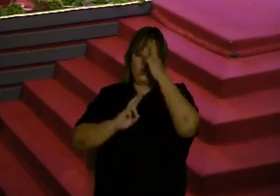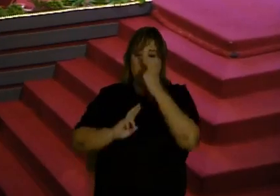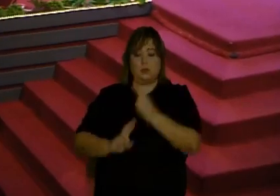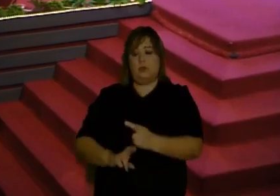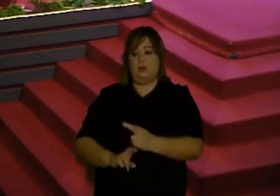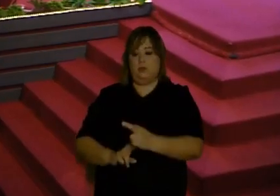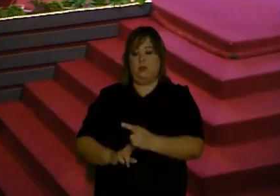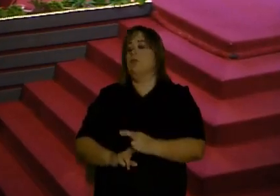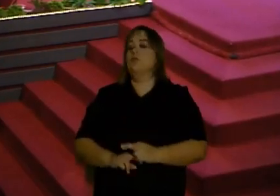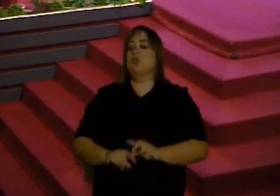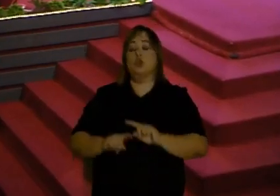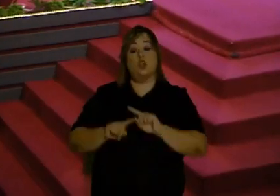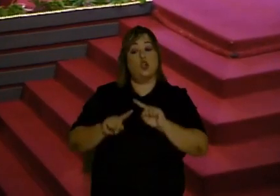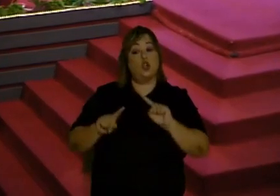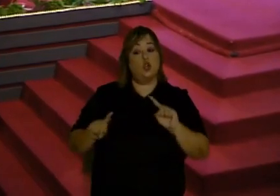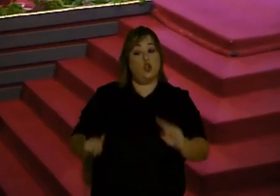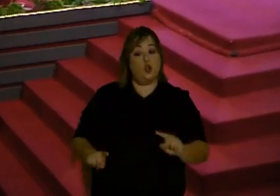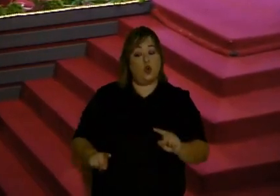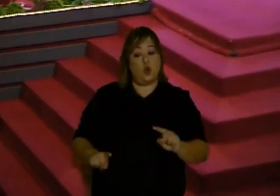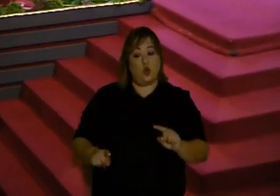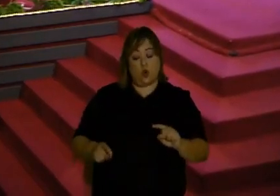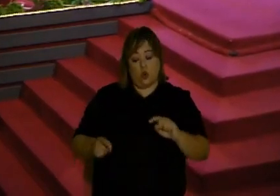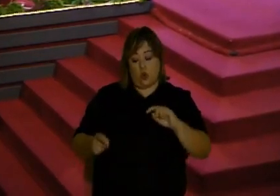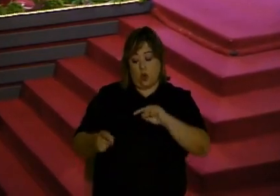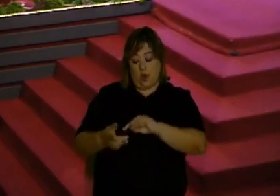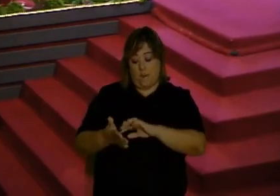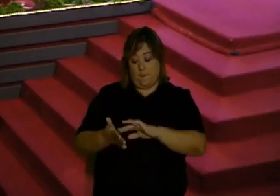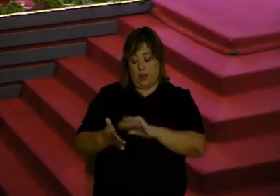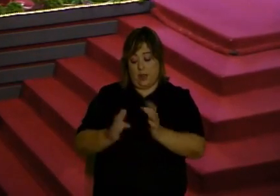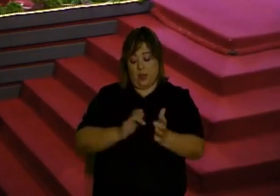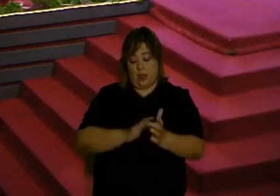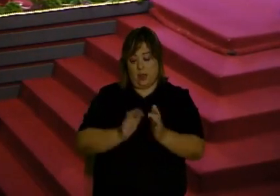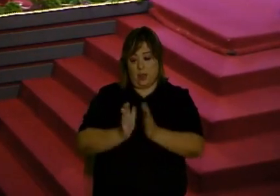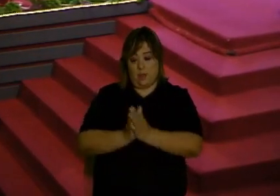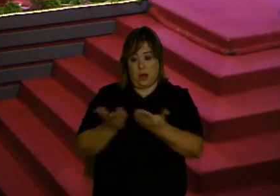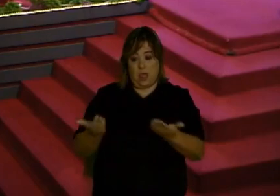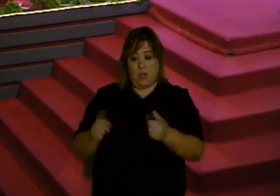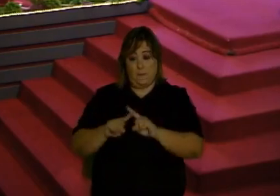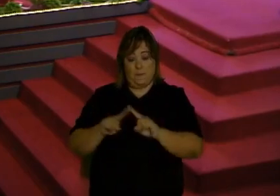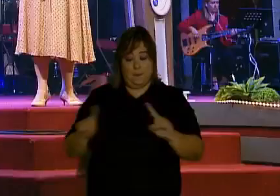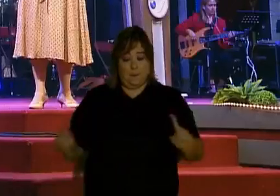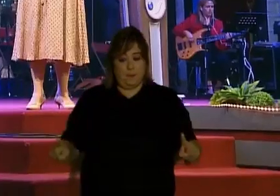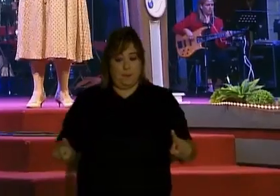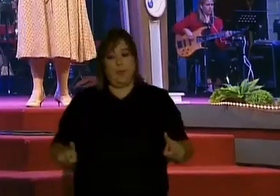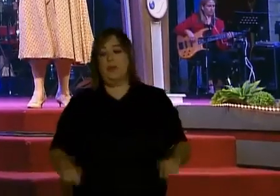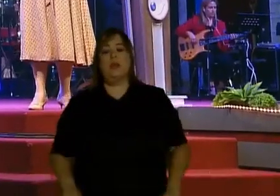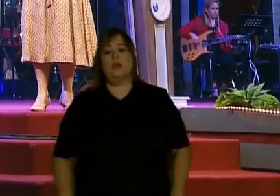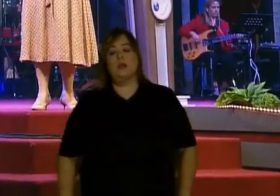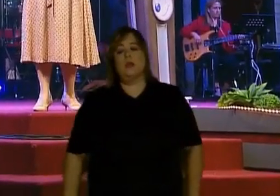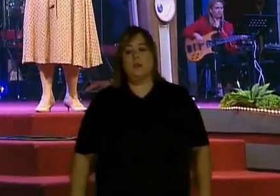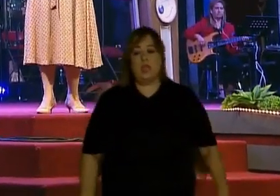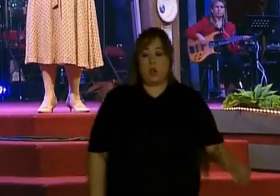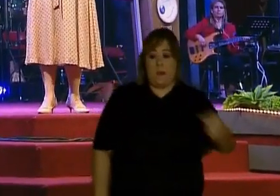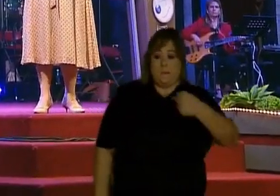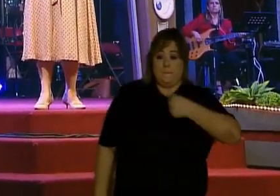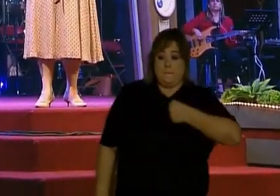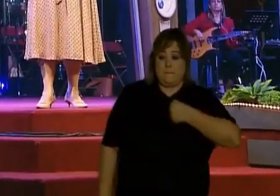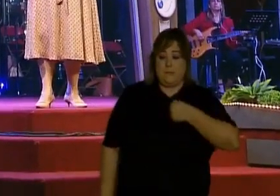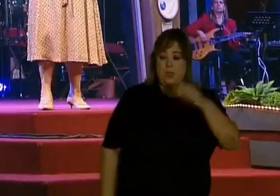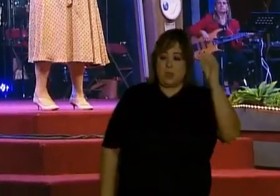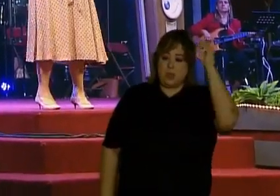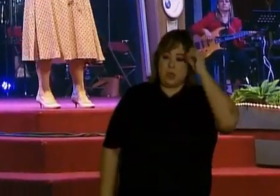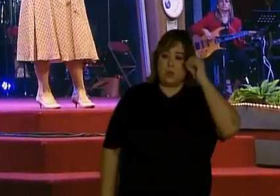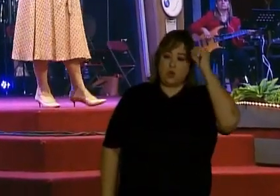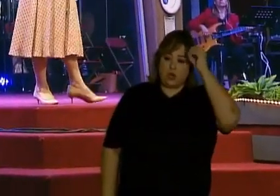Biblia, pero es algo que uno asume, ¿verdad? Y como es algo, una presunción mía, pues usted se la